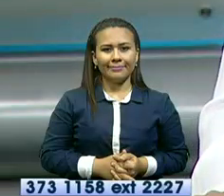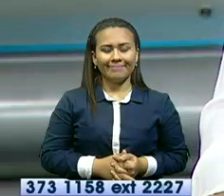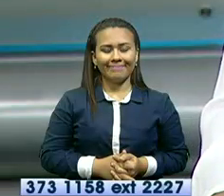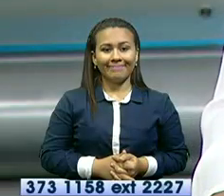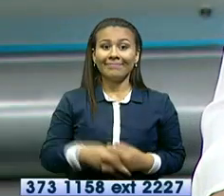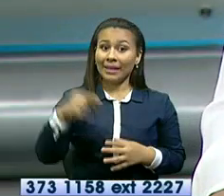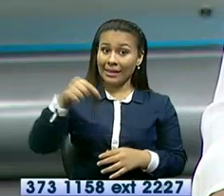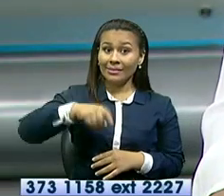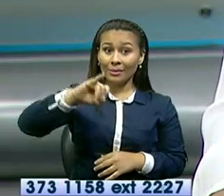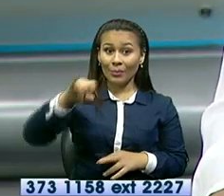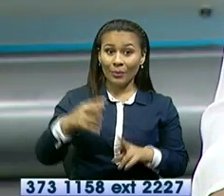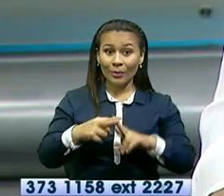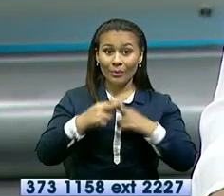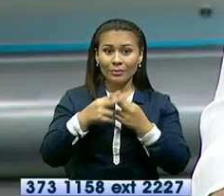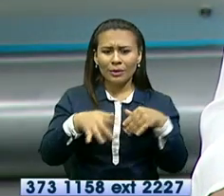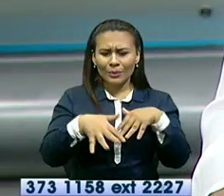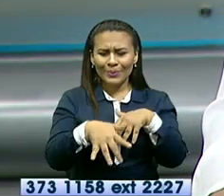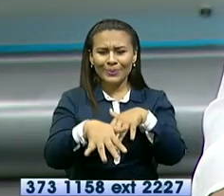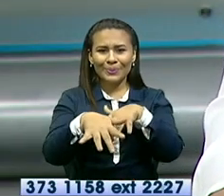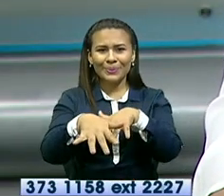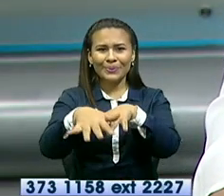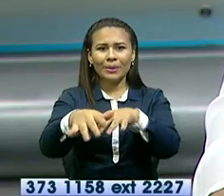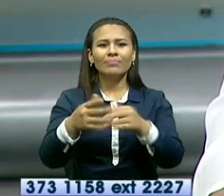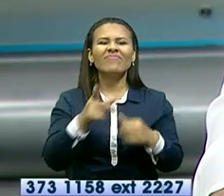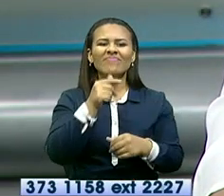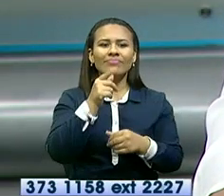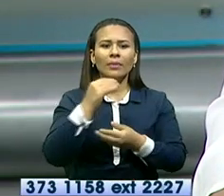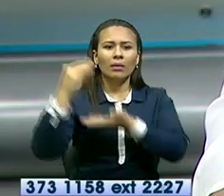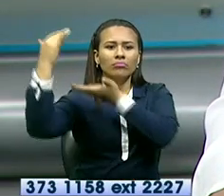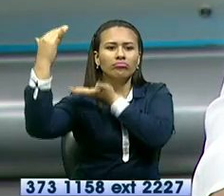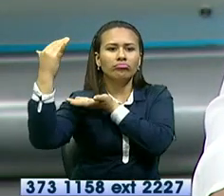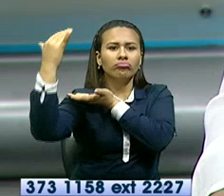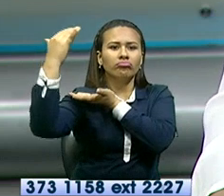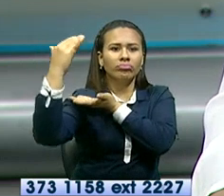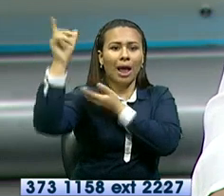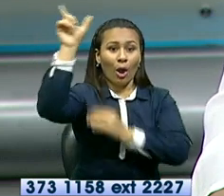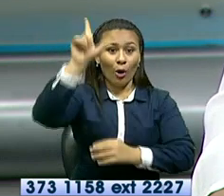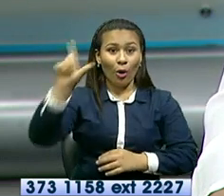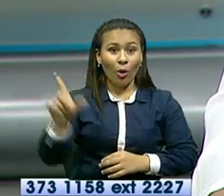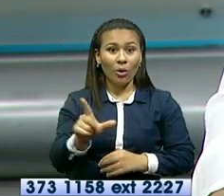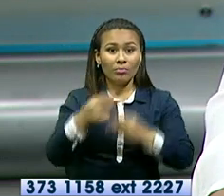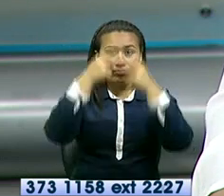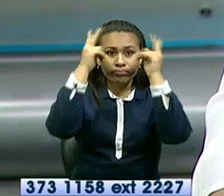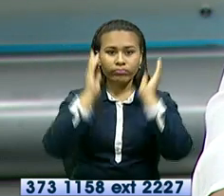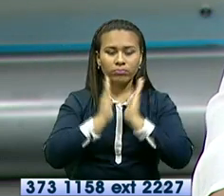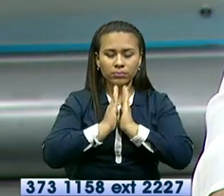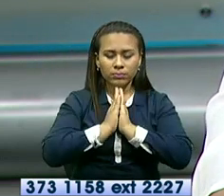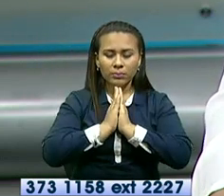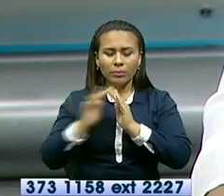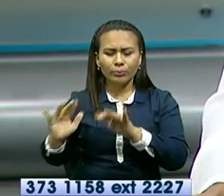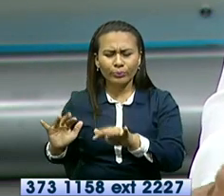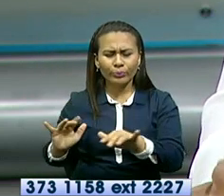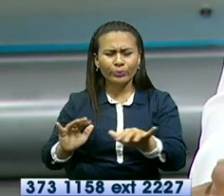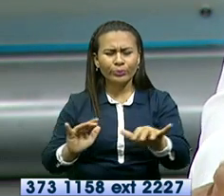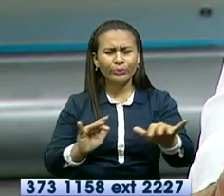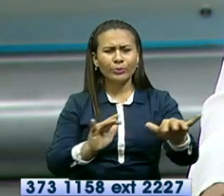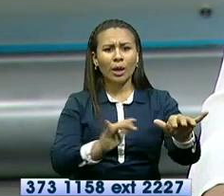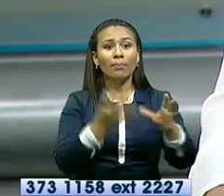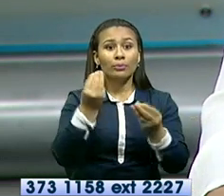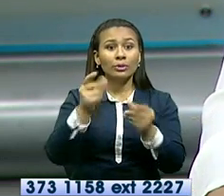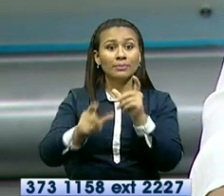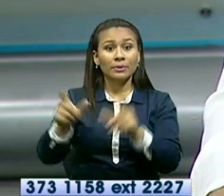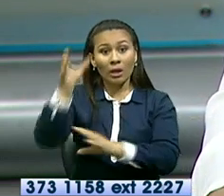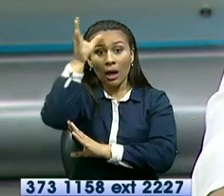Este jueves inicia la romería de la Virgen del Cisne en la provincia de Loja. En su primer tramo se espera la llegada de miles de fieles.